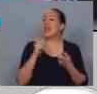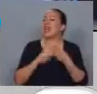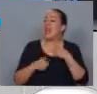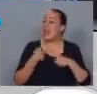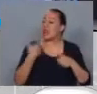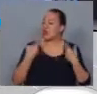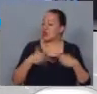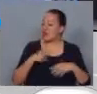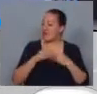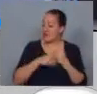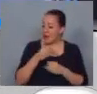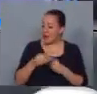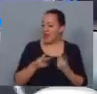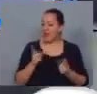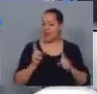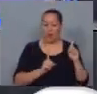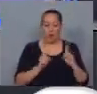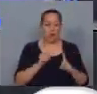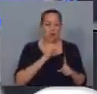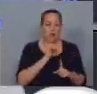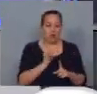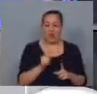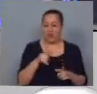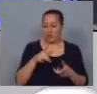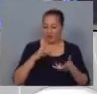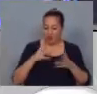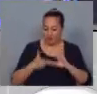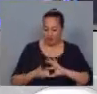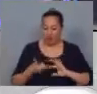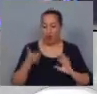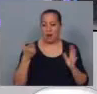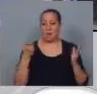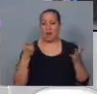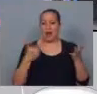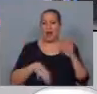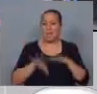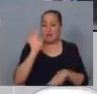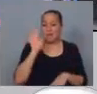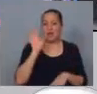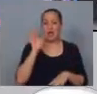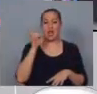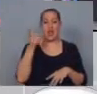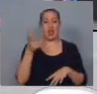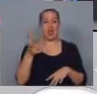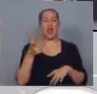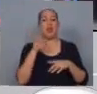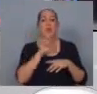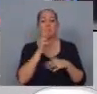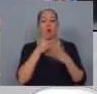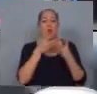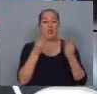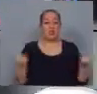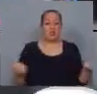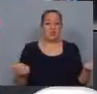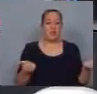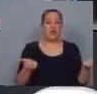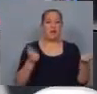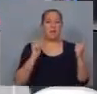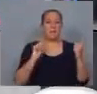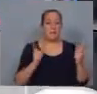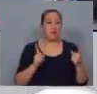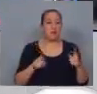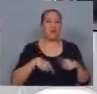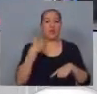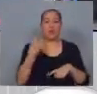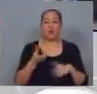alguien va a ser la denuncia obviamente y más en este contexto donde la mayoría de las chicas que han desaparecido por lo menos de los casos que surgieron